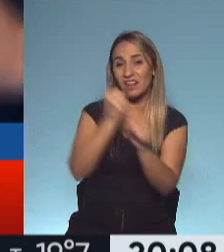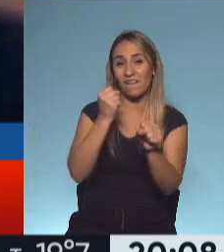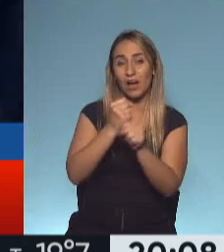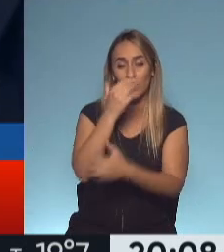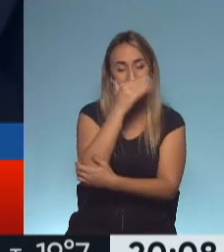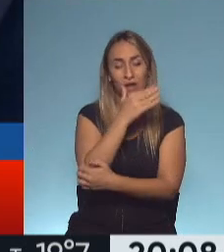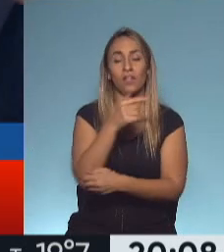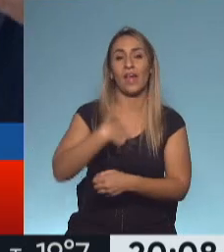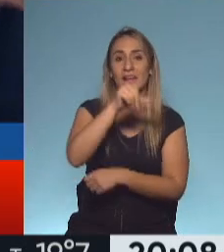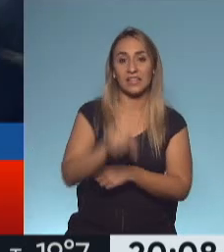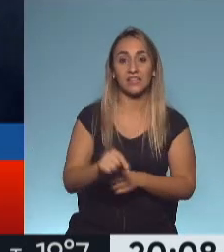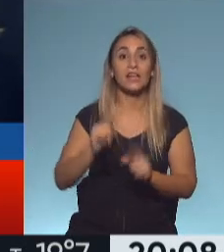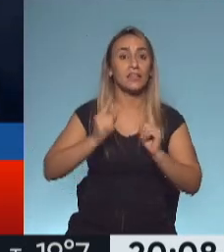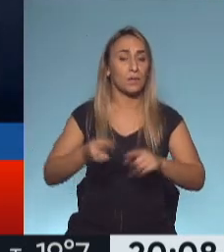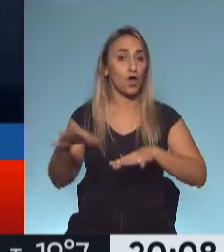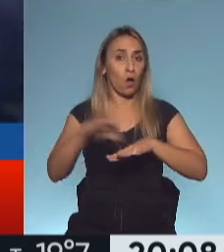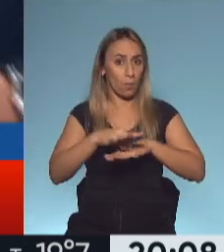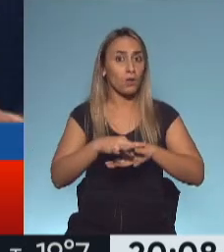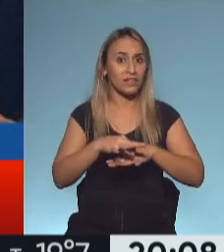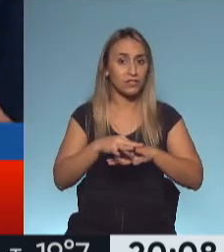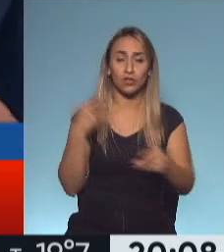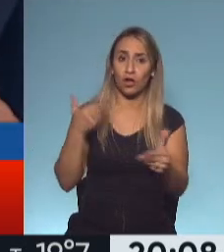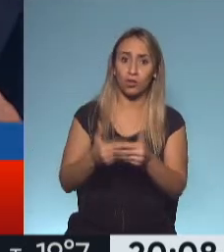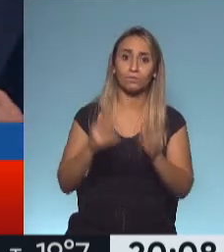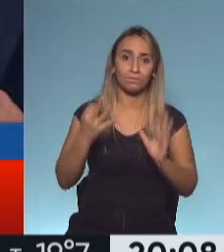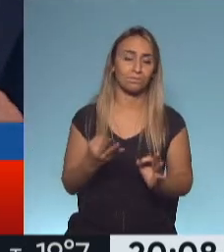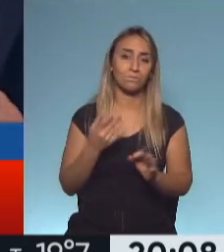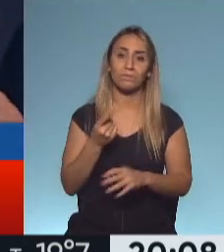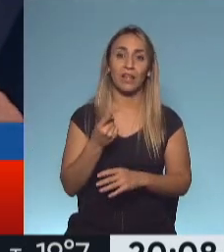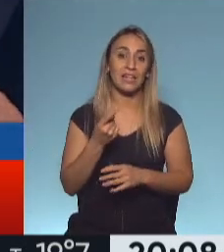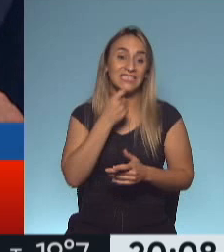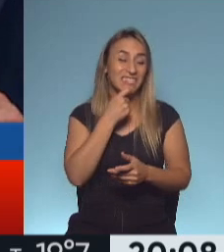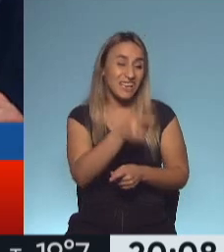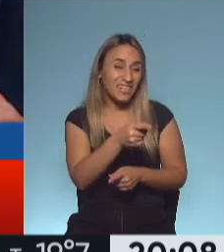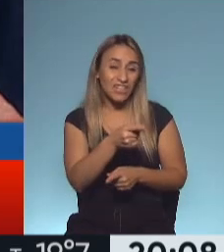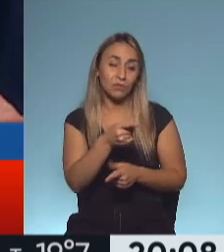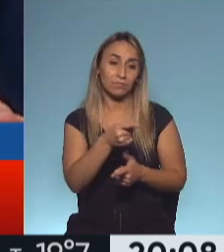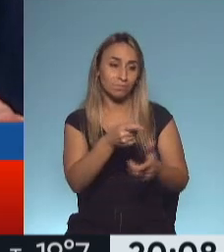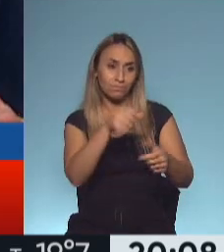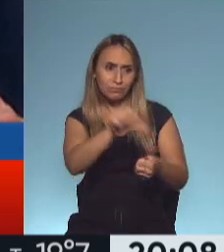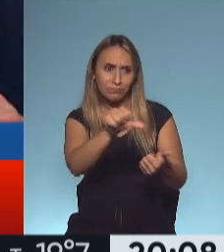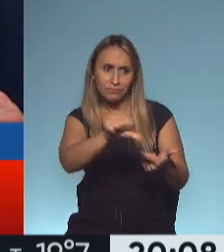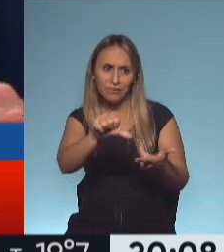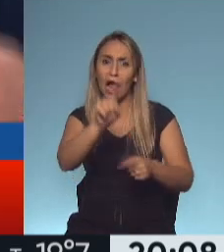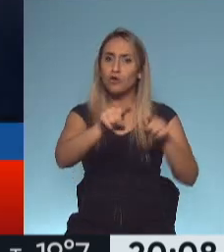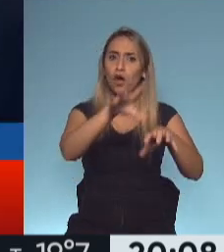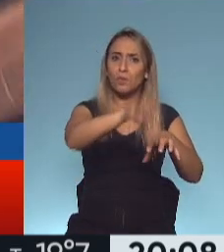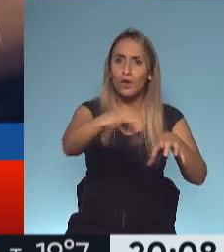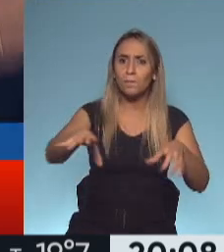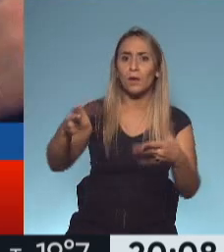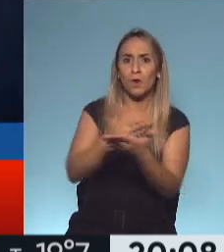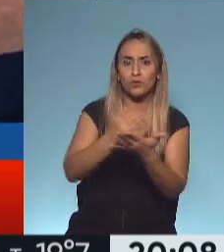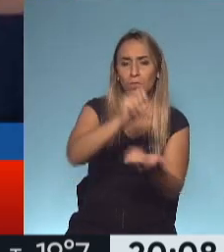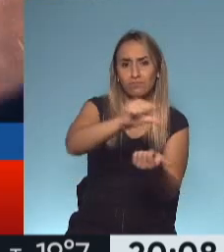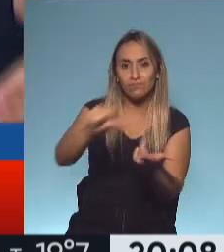Argentina. Y el compromiso, como se hicieron estos días, es si efectivamente hay dificultades en zonas, en rubros productivos, vamos